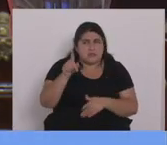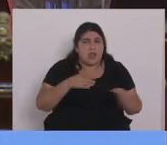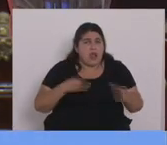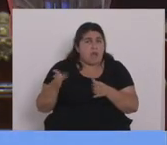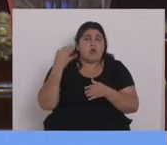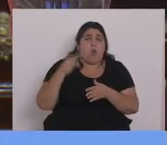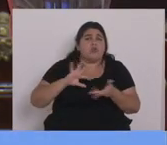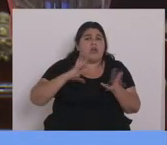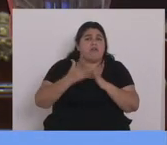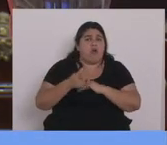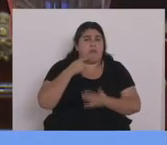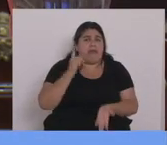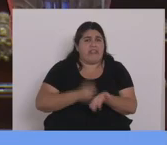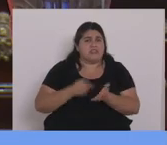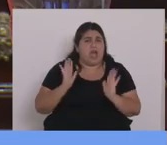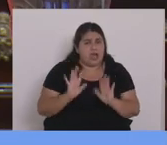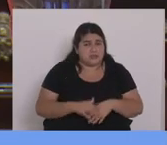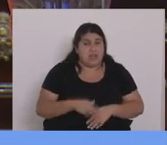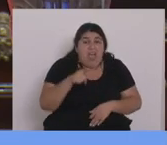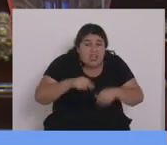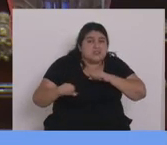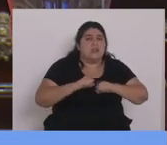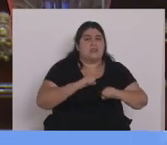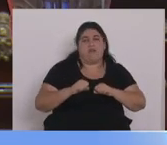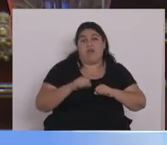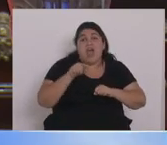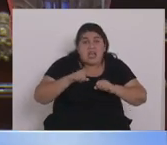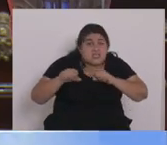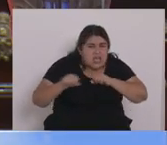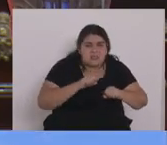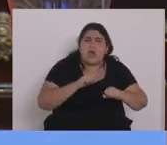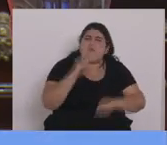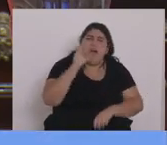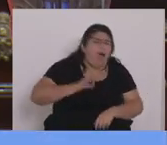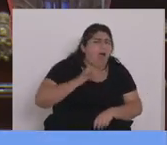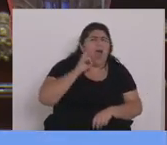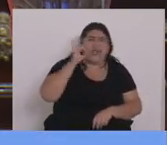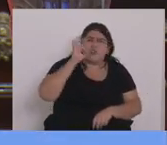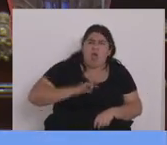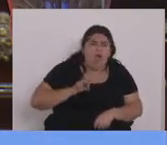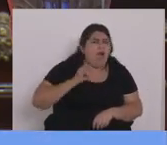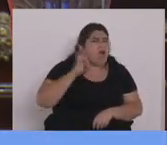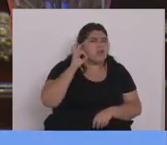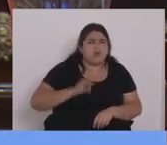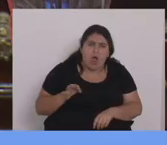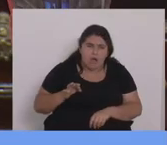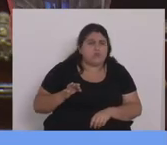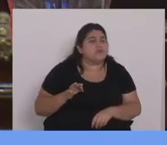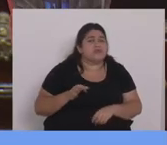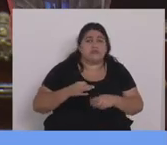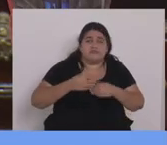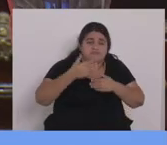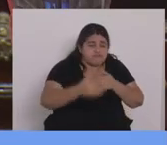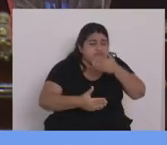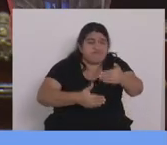vendieron esta estafa que por años y años van a pagar generaciones